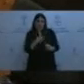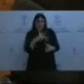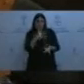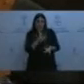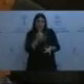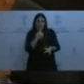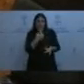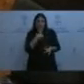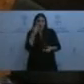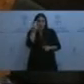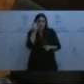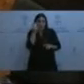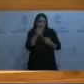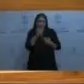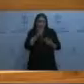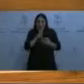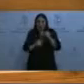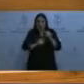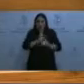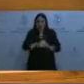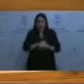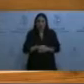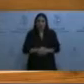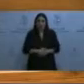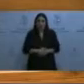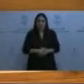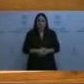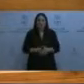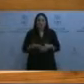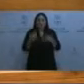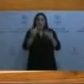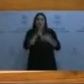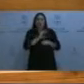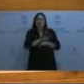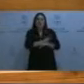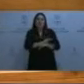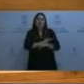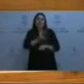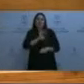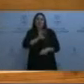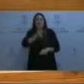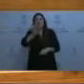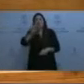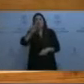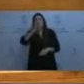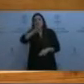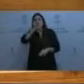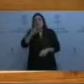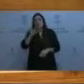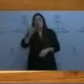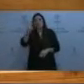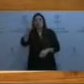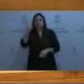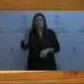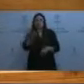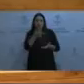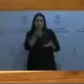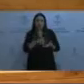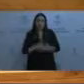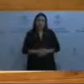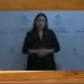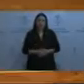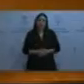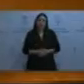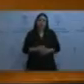que considero que se está cumpliendo. Gracias, señora consejera. Señor Rodríguez Feito, está en el uso de la palabra.